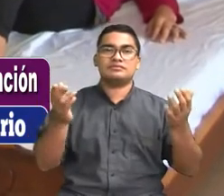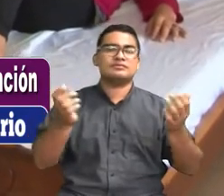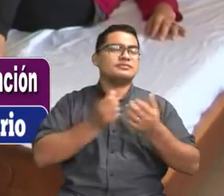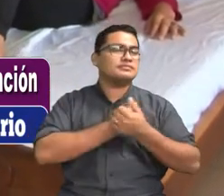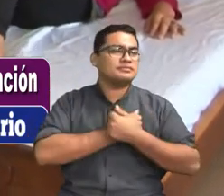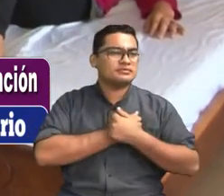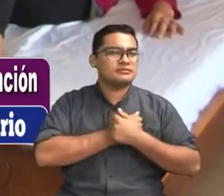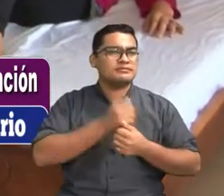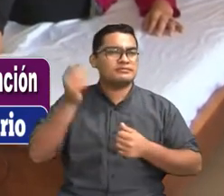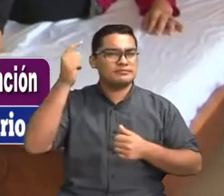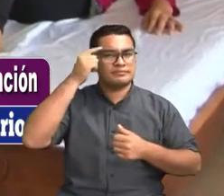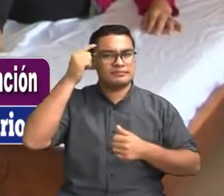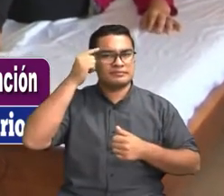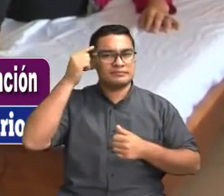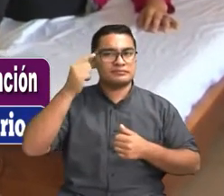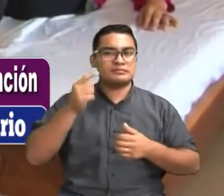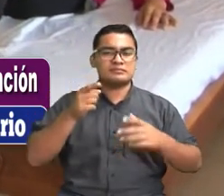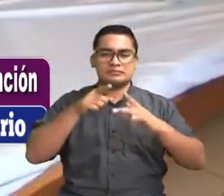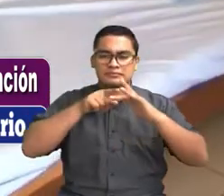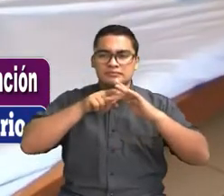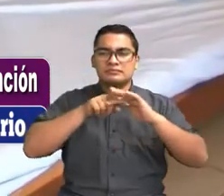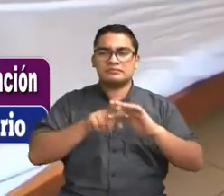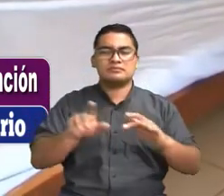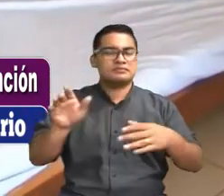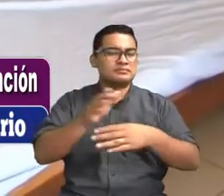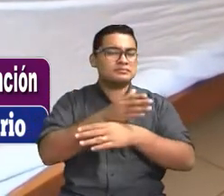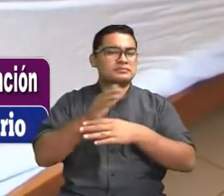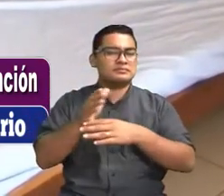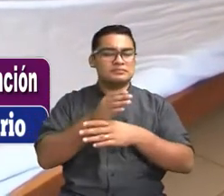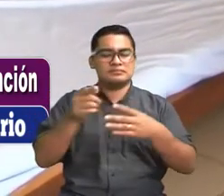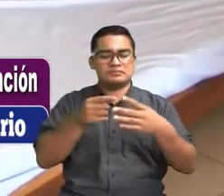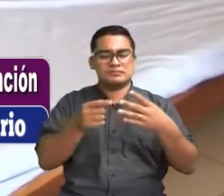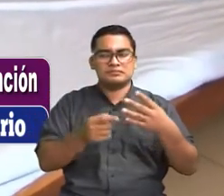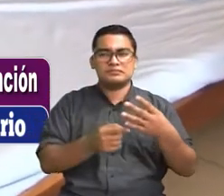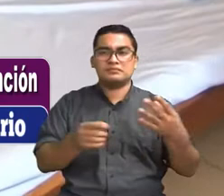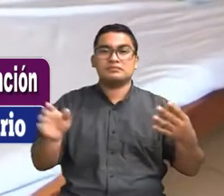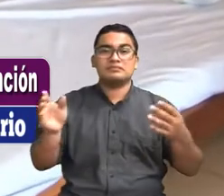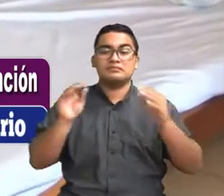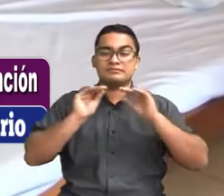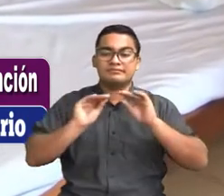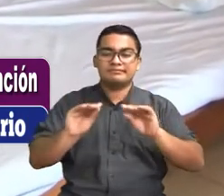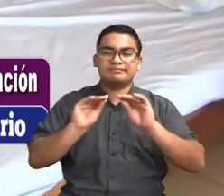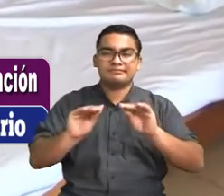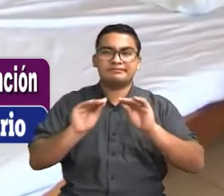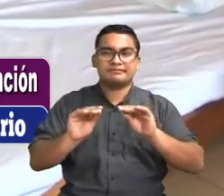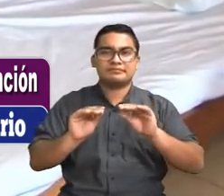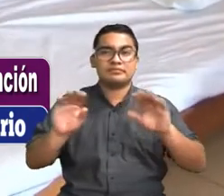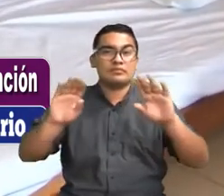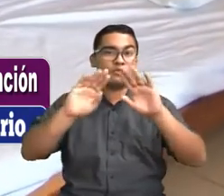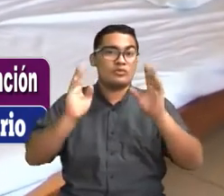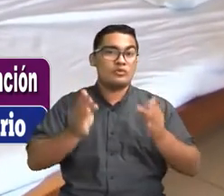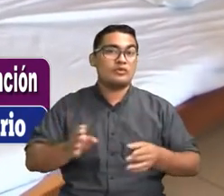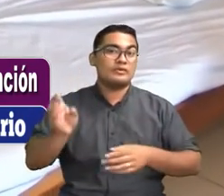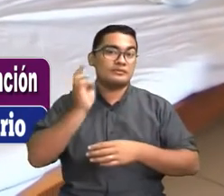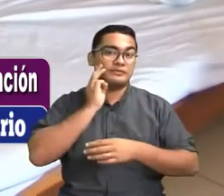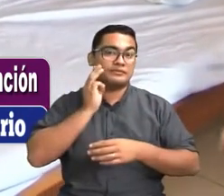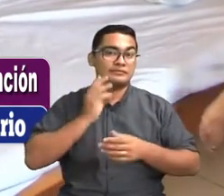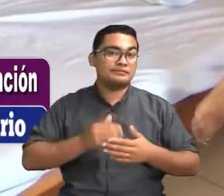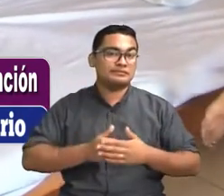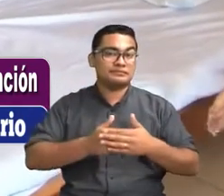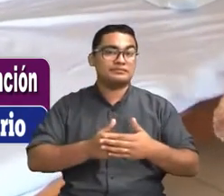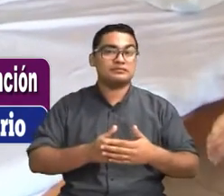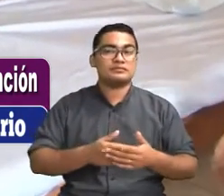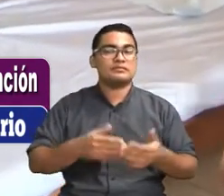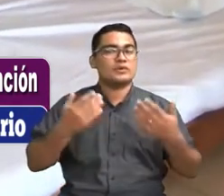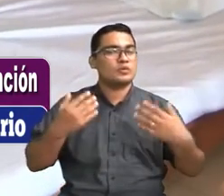afectiva, cognitiva, psicológica, etcétera, etcétera. Es toda una formación que, te decía,